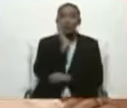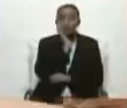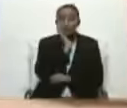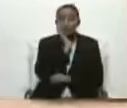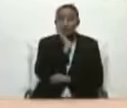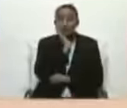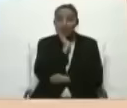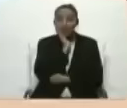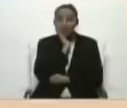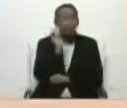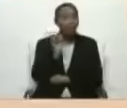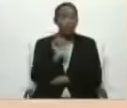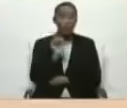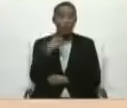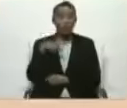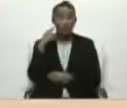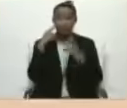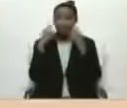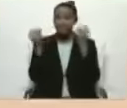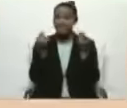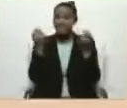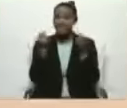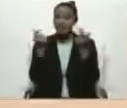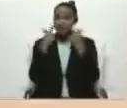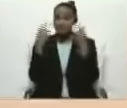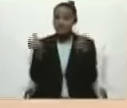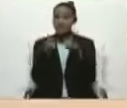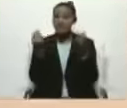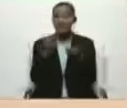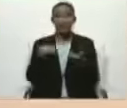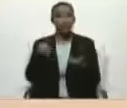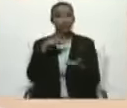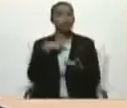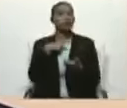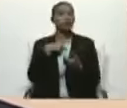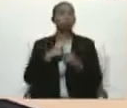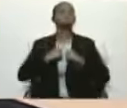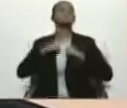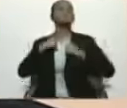Que no nos agarren fuera de base. Donde tengamos que mostrar los dientes, lo mostramos.